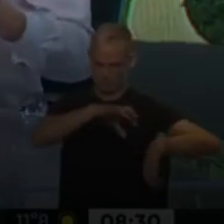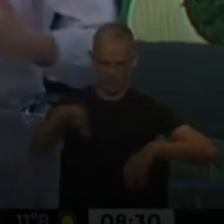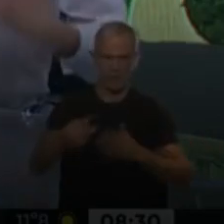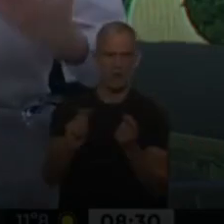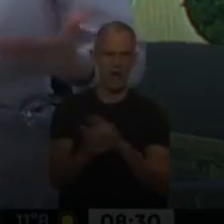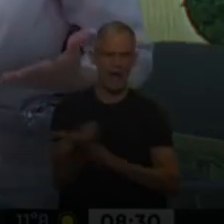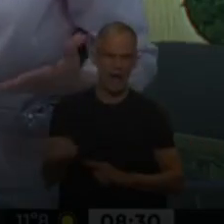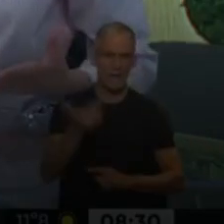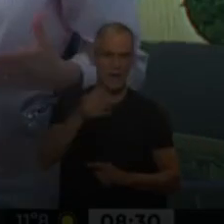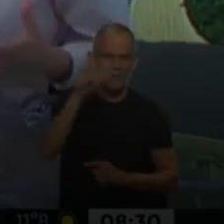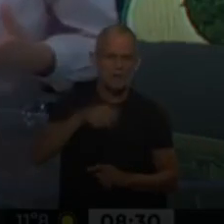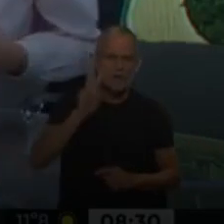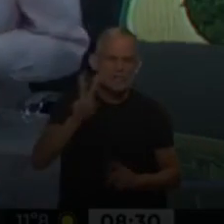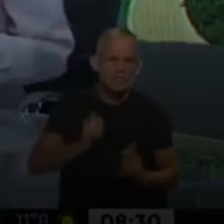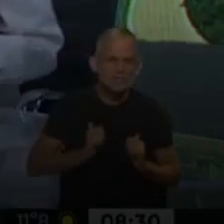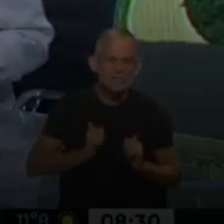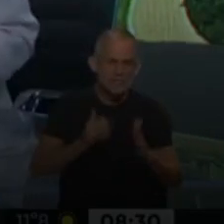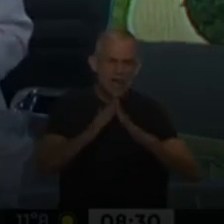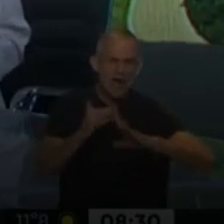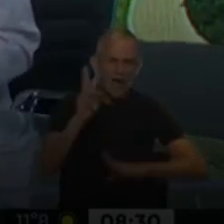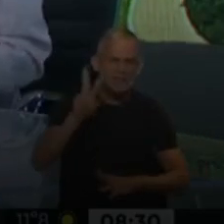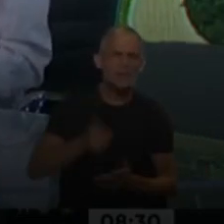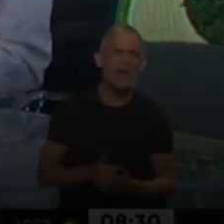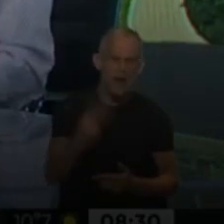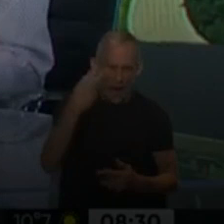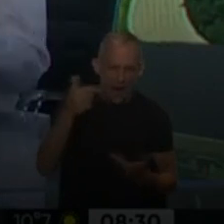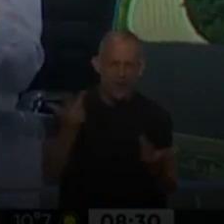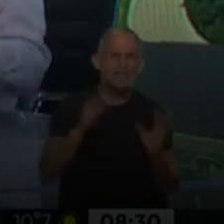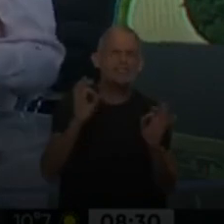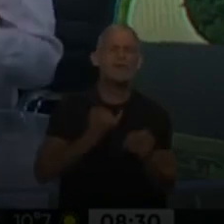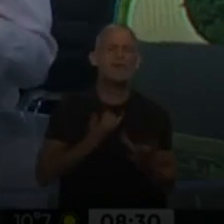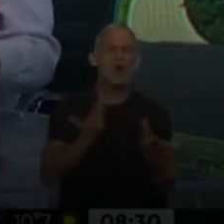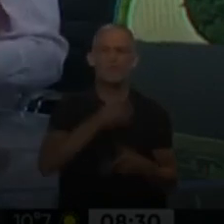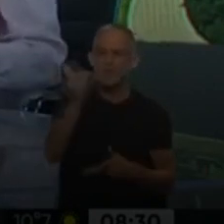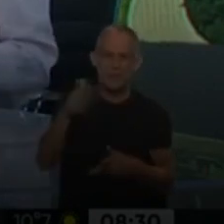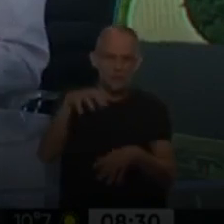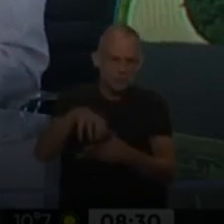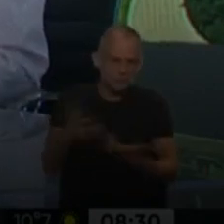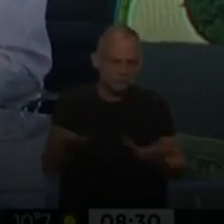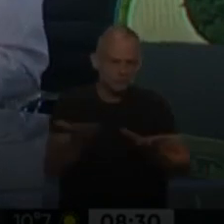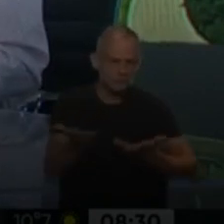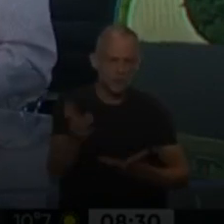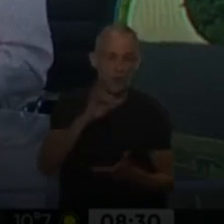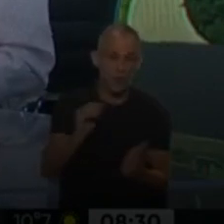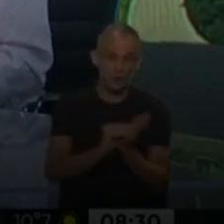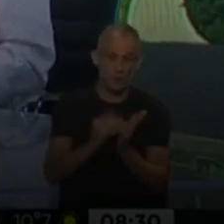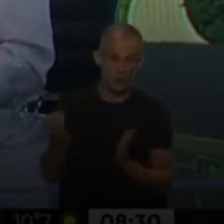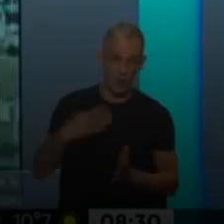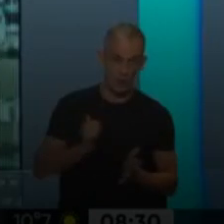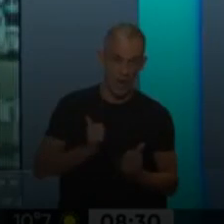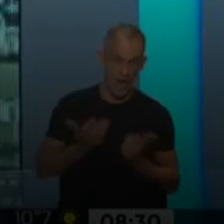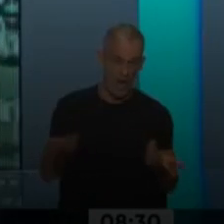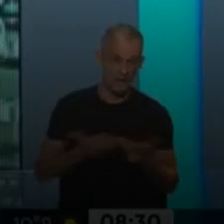que está o la que está mirando desde ese momento de casa sabe dónde acudir para recibir esta quinta dosis o este tercer refuerzo claro